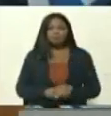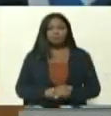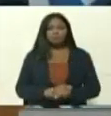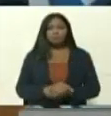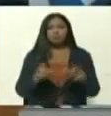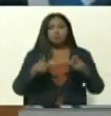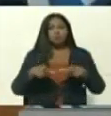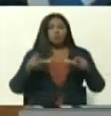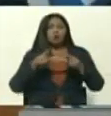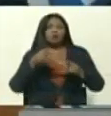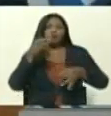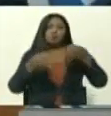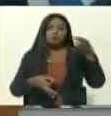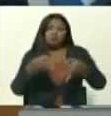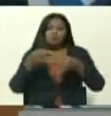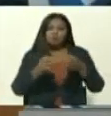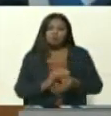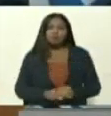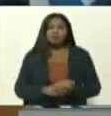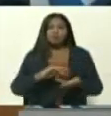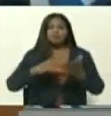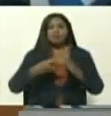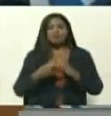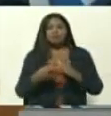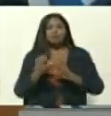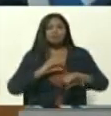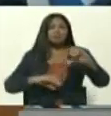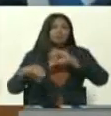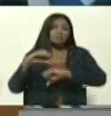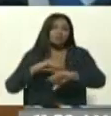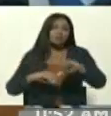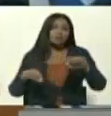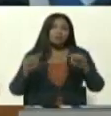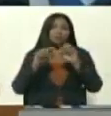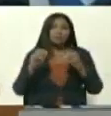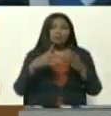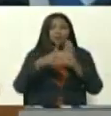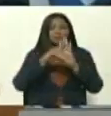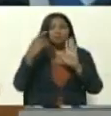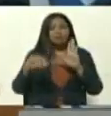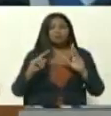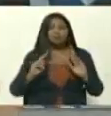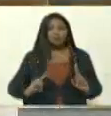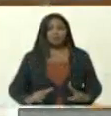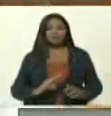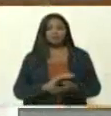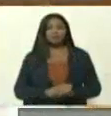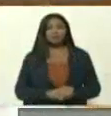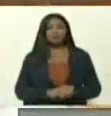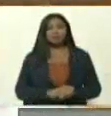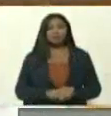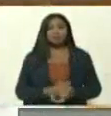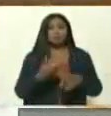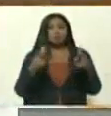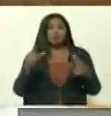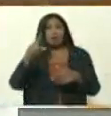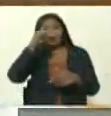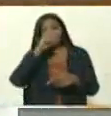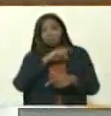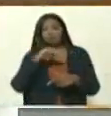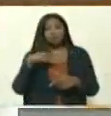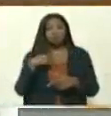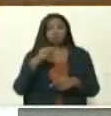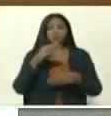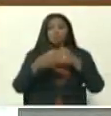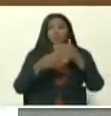jurídica, el área técnico-científica y los derechos humanos. A lo largo de estos años se han producido